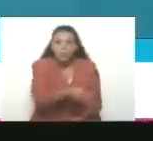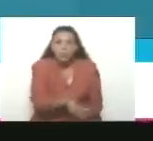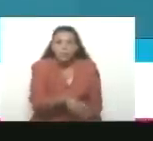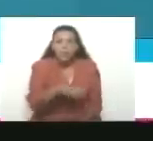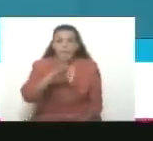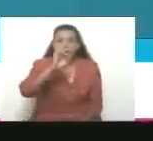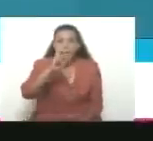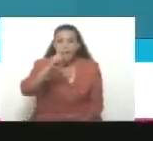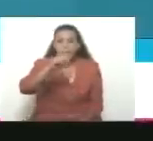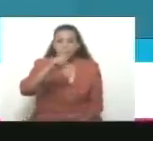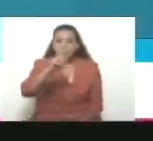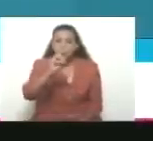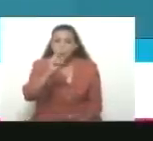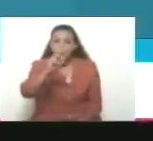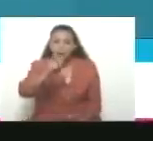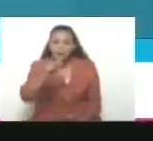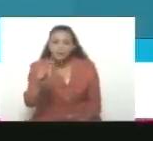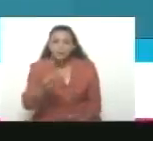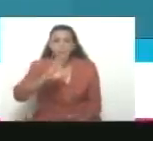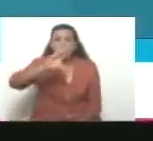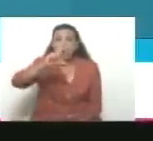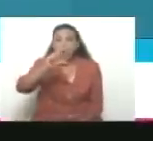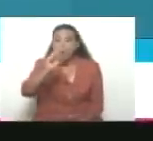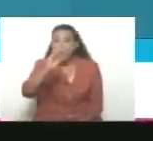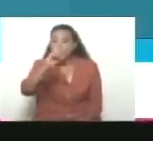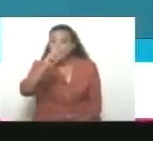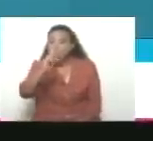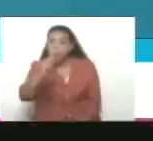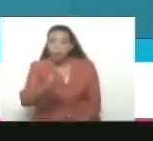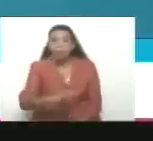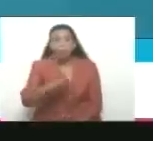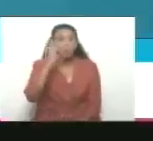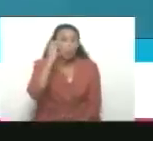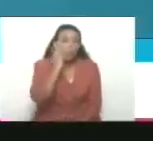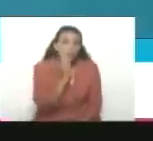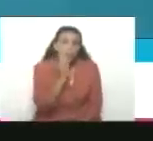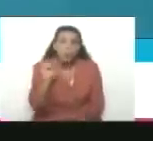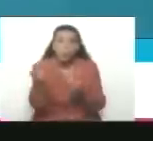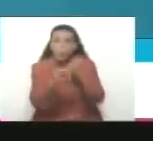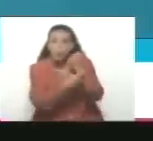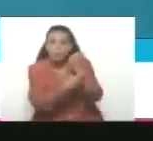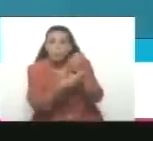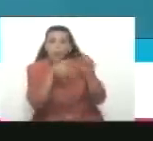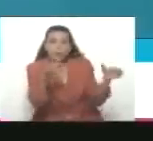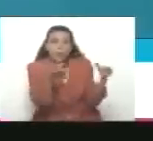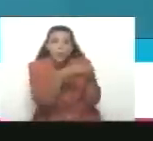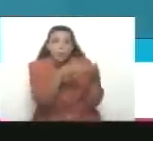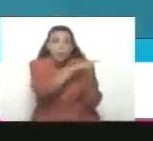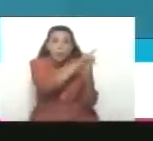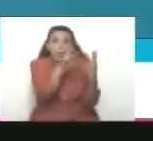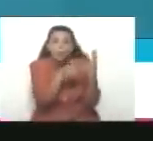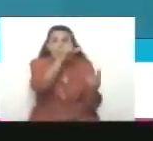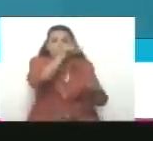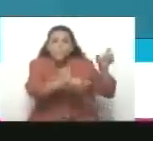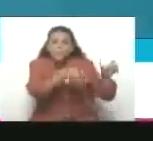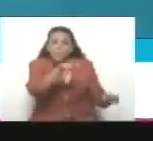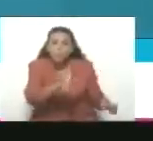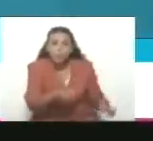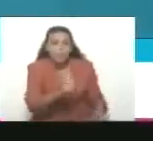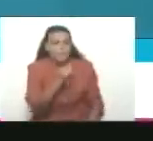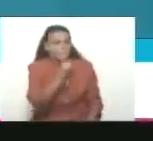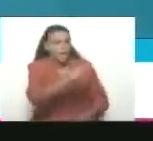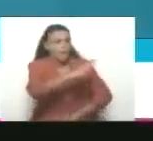molk Carlos bequio Leopoldo López y Juan guaidó ese Cuarteto ese cuarteto